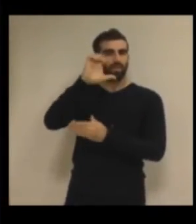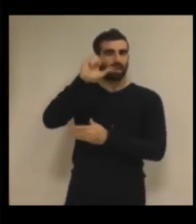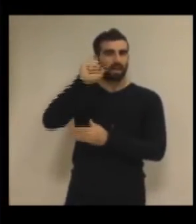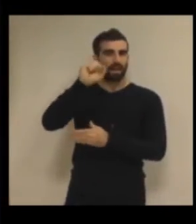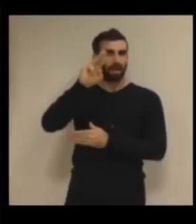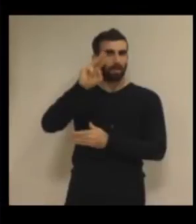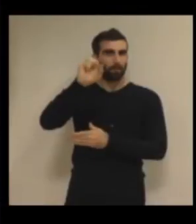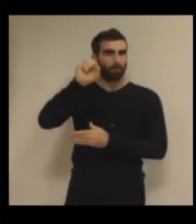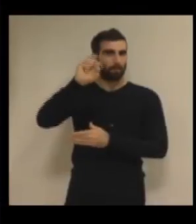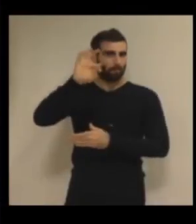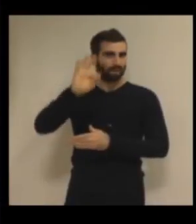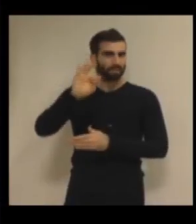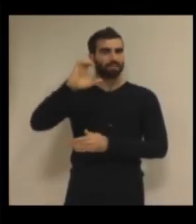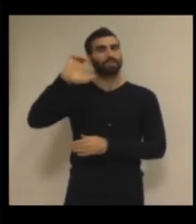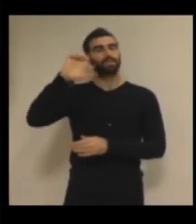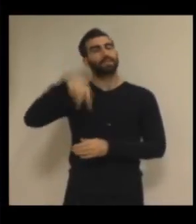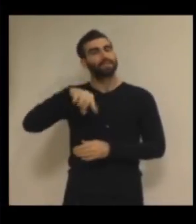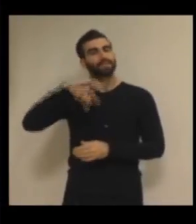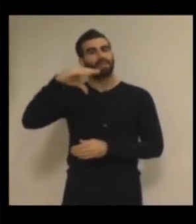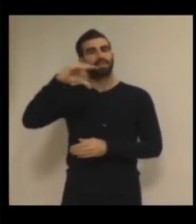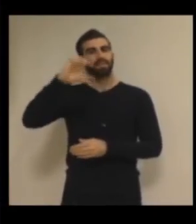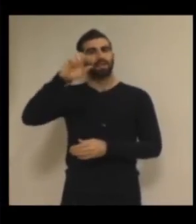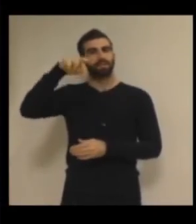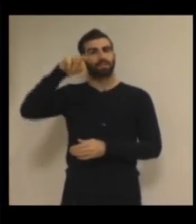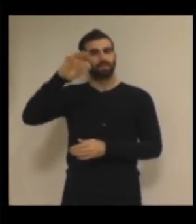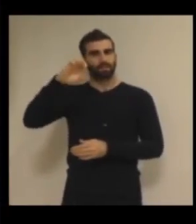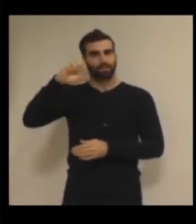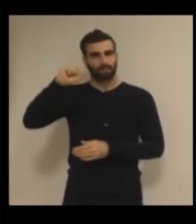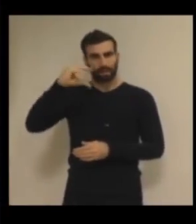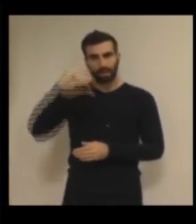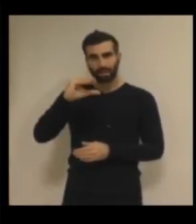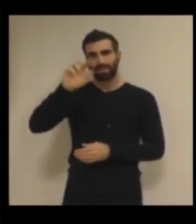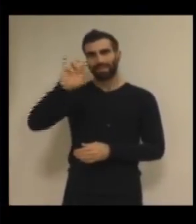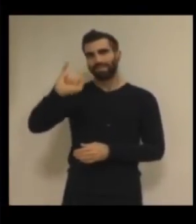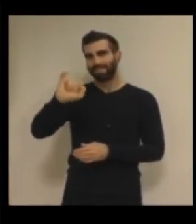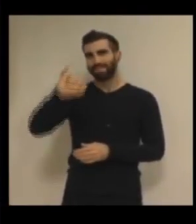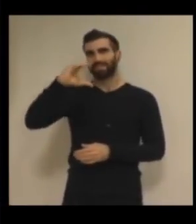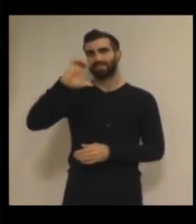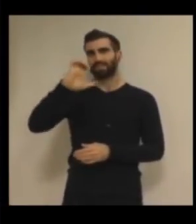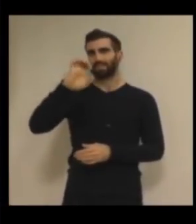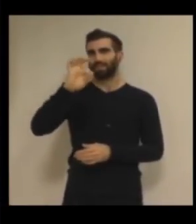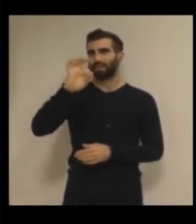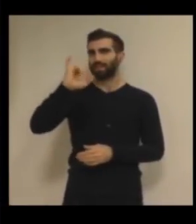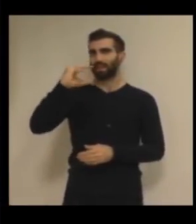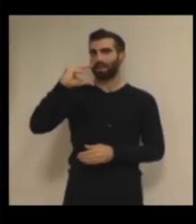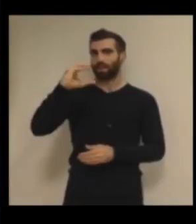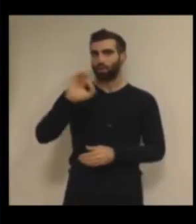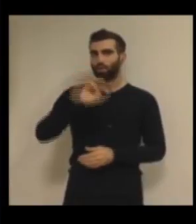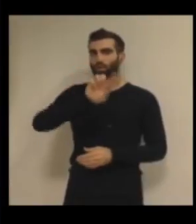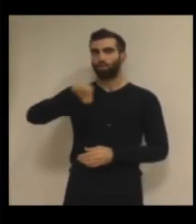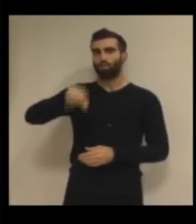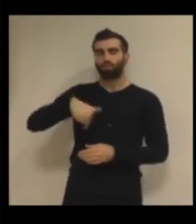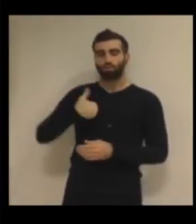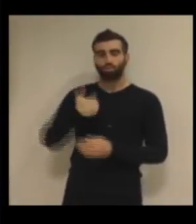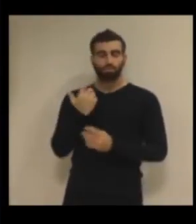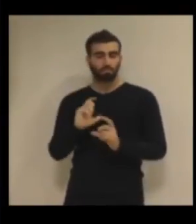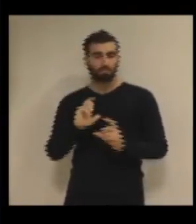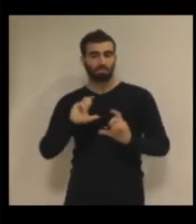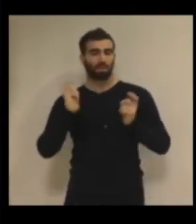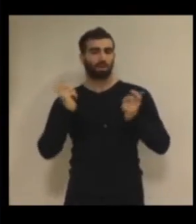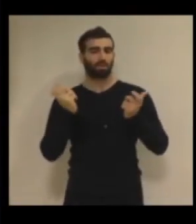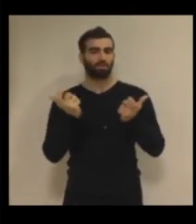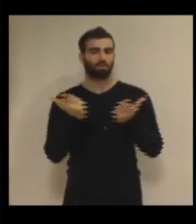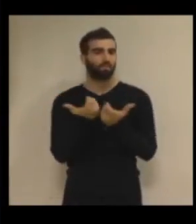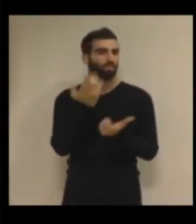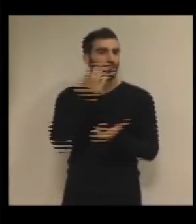e INTECO. Este comité, la verdad es que nos reunimos una vez al cuatrimestre más o